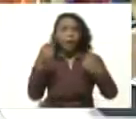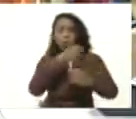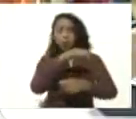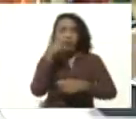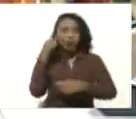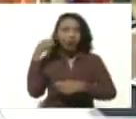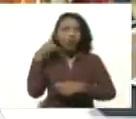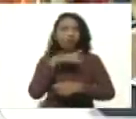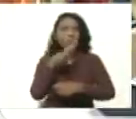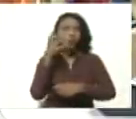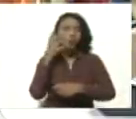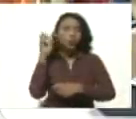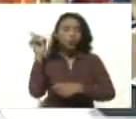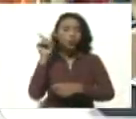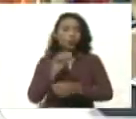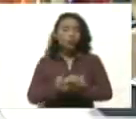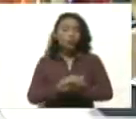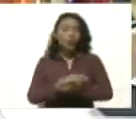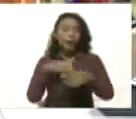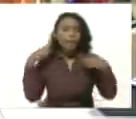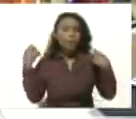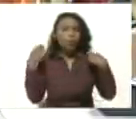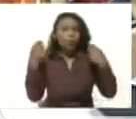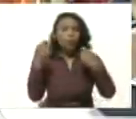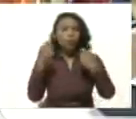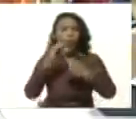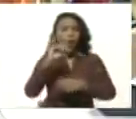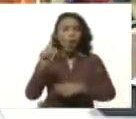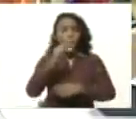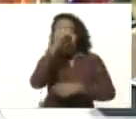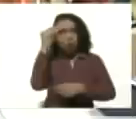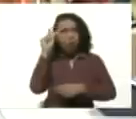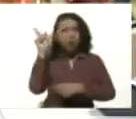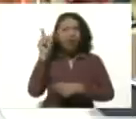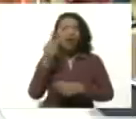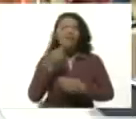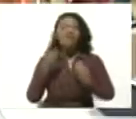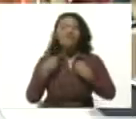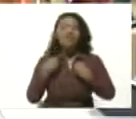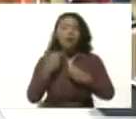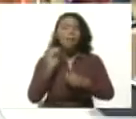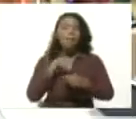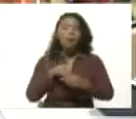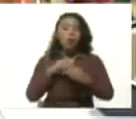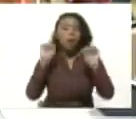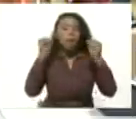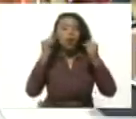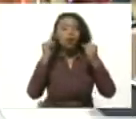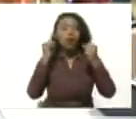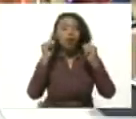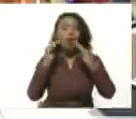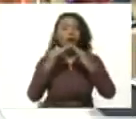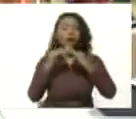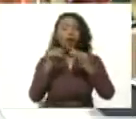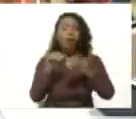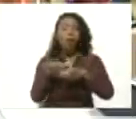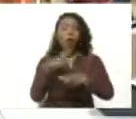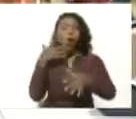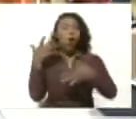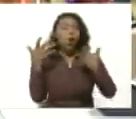Iván Duque. Y promovido por Julio Borges, quien vive en Bogotá, en una mansión.